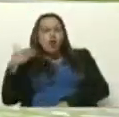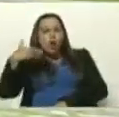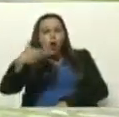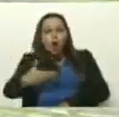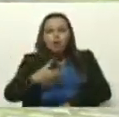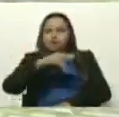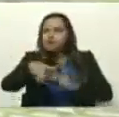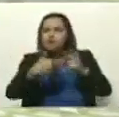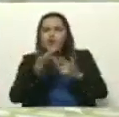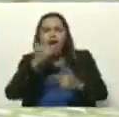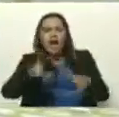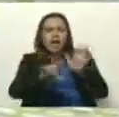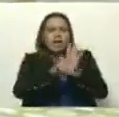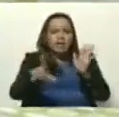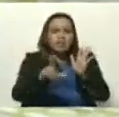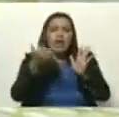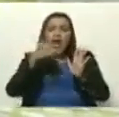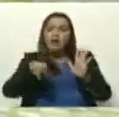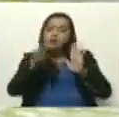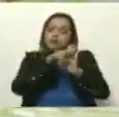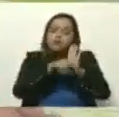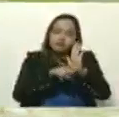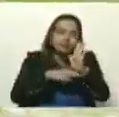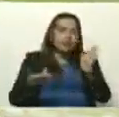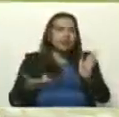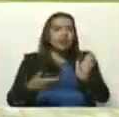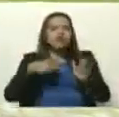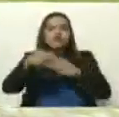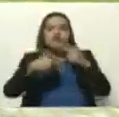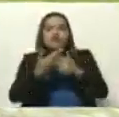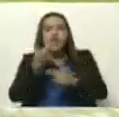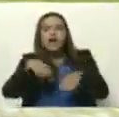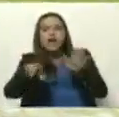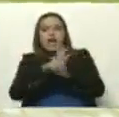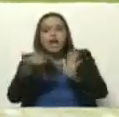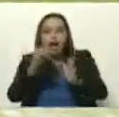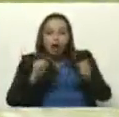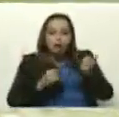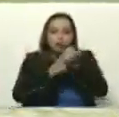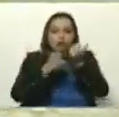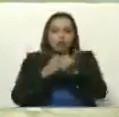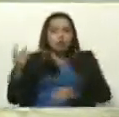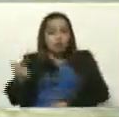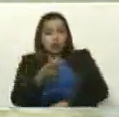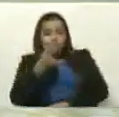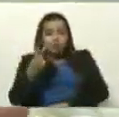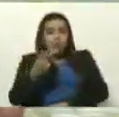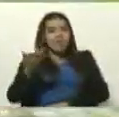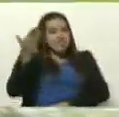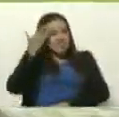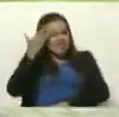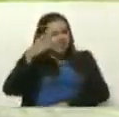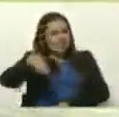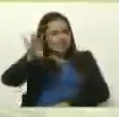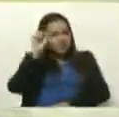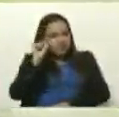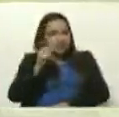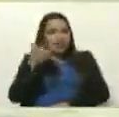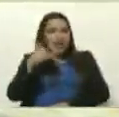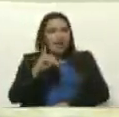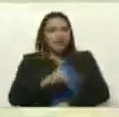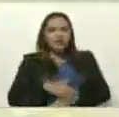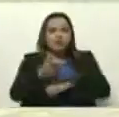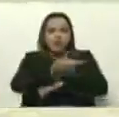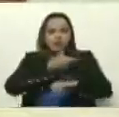tuvieron una ley que los normales nunca tuvieron una ley que les beneficiará en segundo lugar y entender que existe un